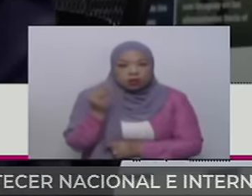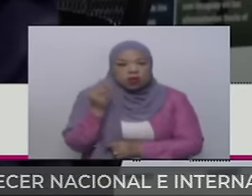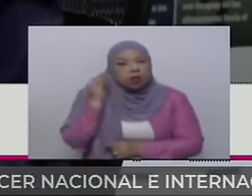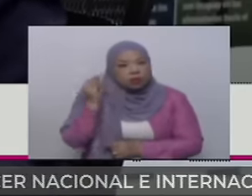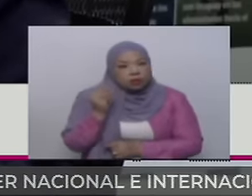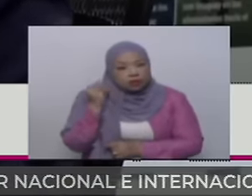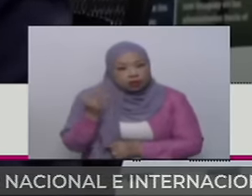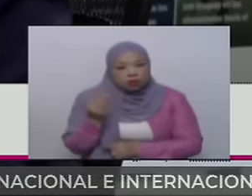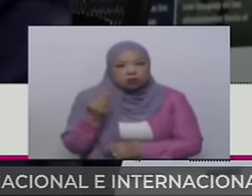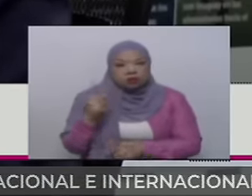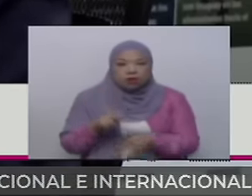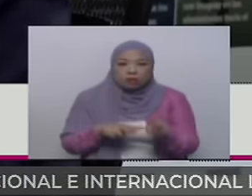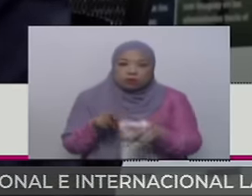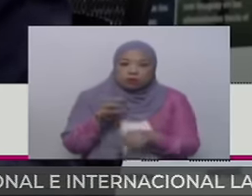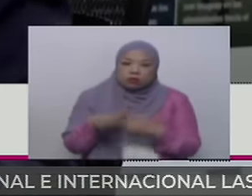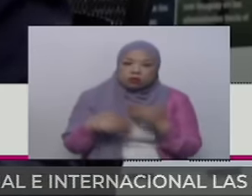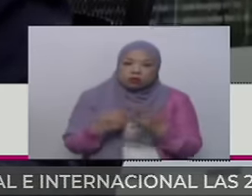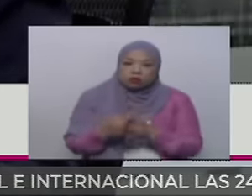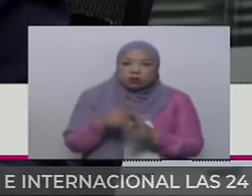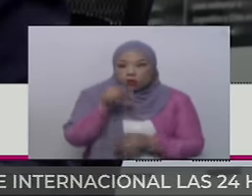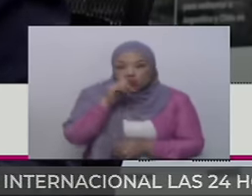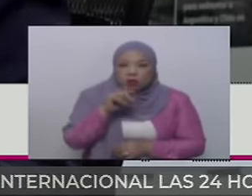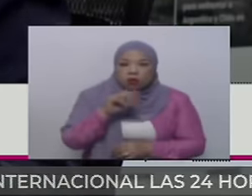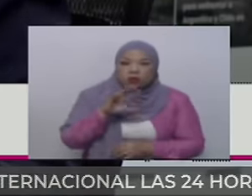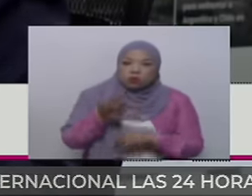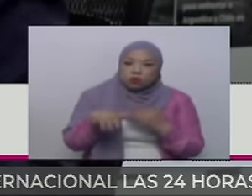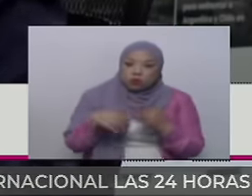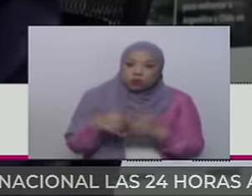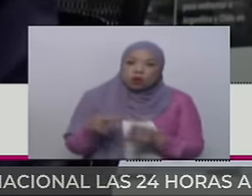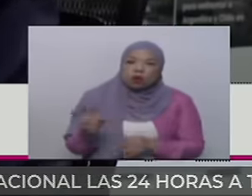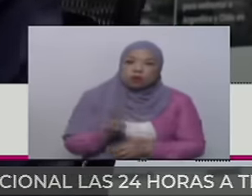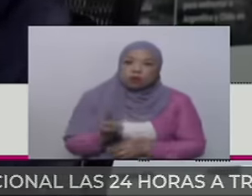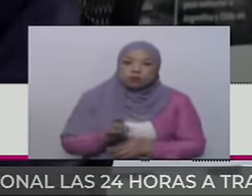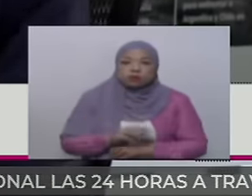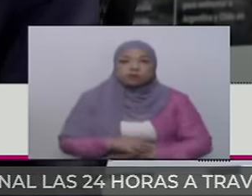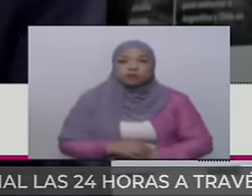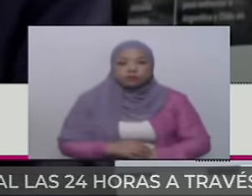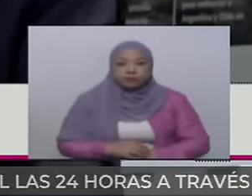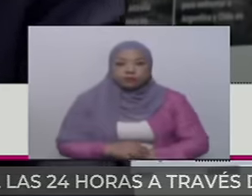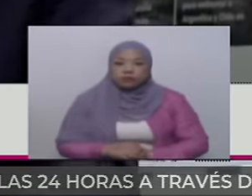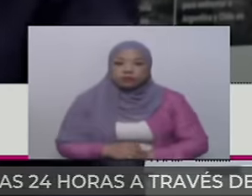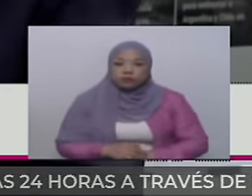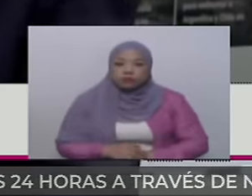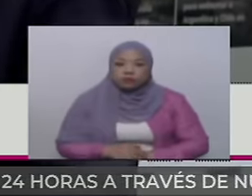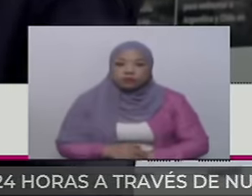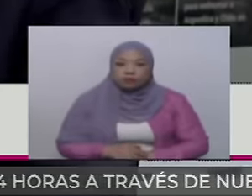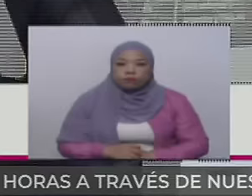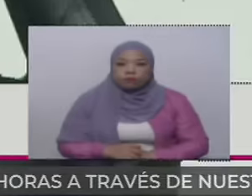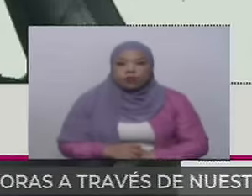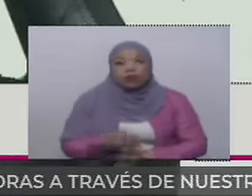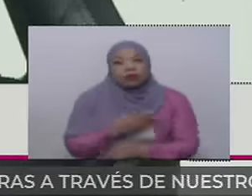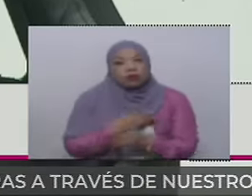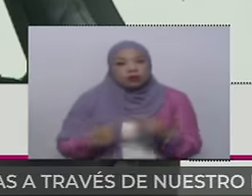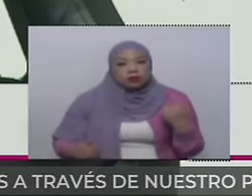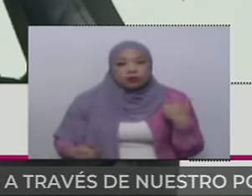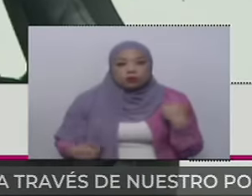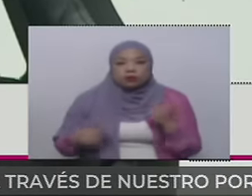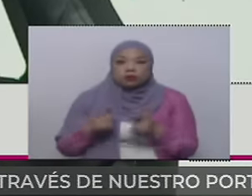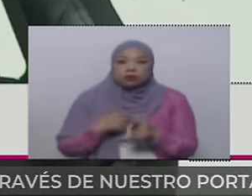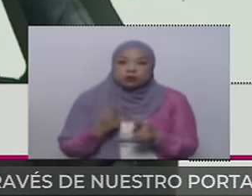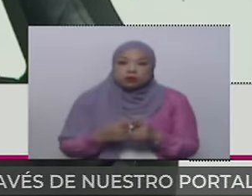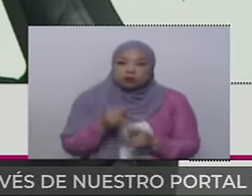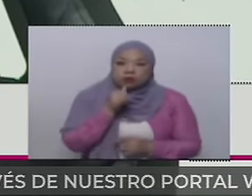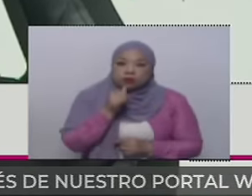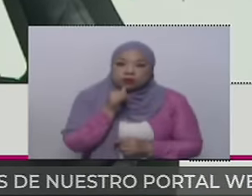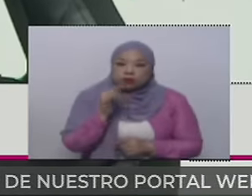opinión y de expresión a lo largo y ancho de su territorio. Bien, presidente, vamos a avanzar entonces en las